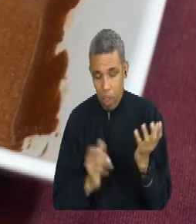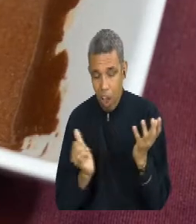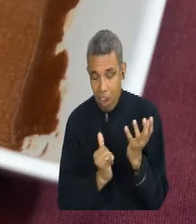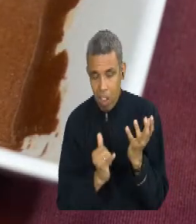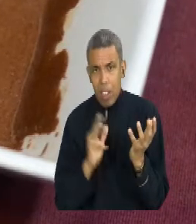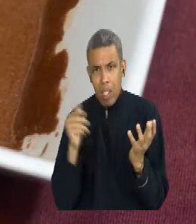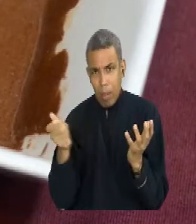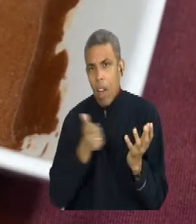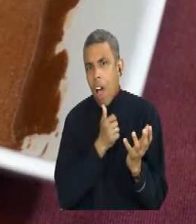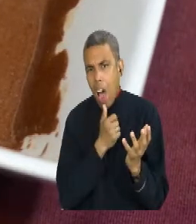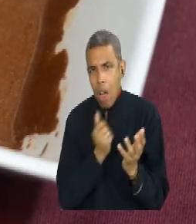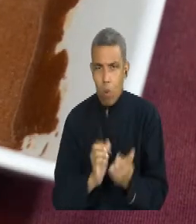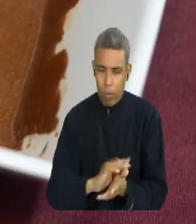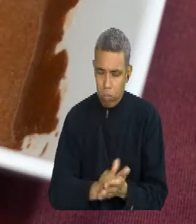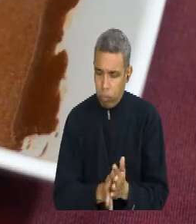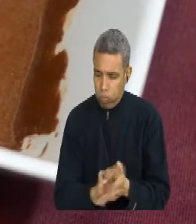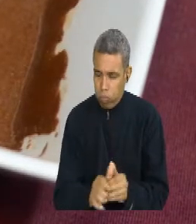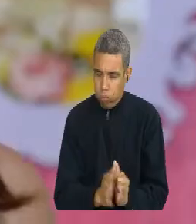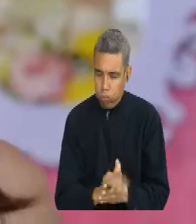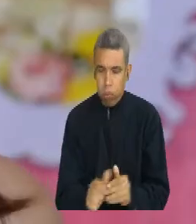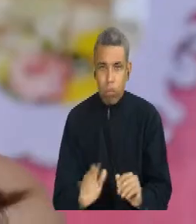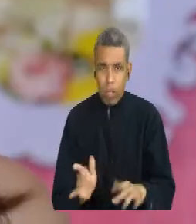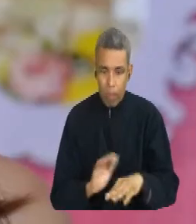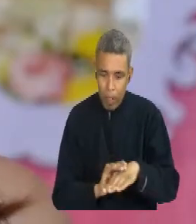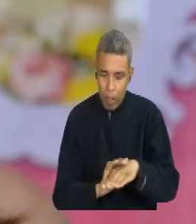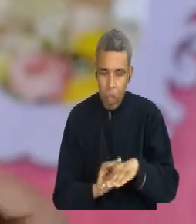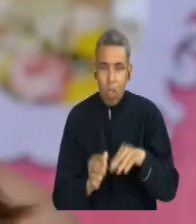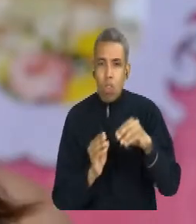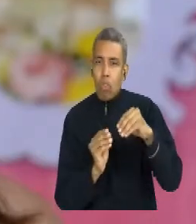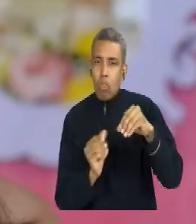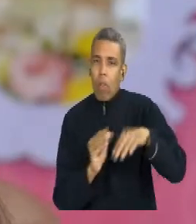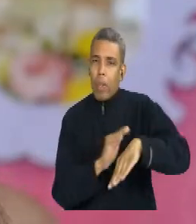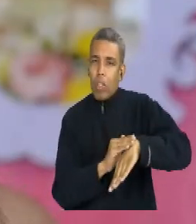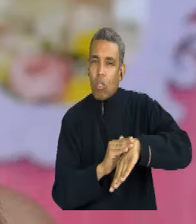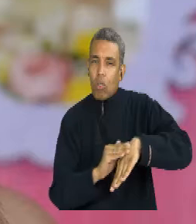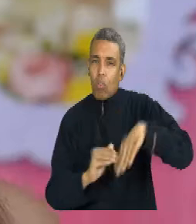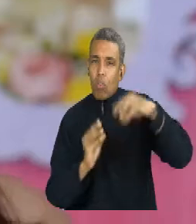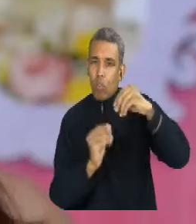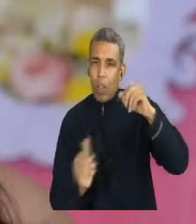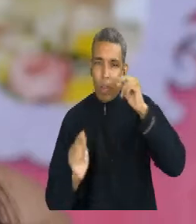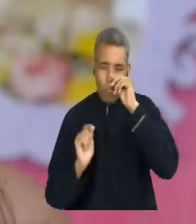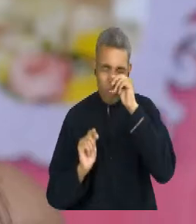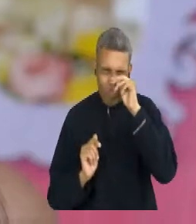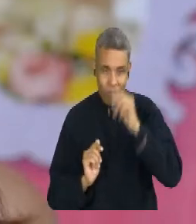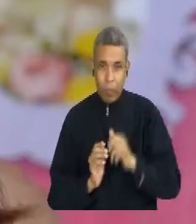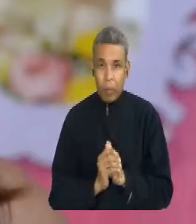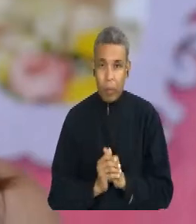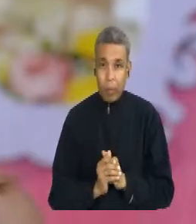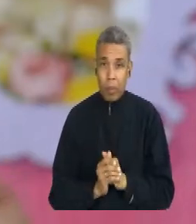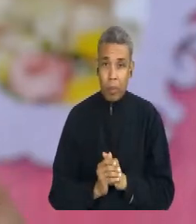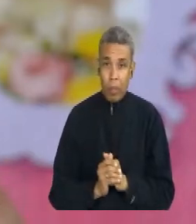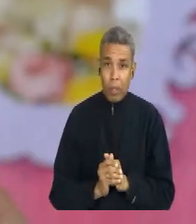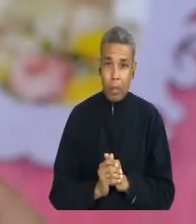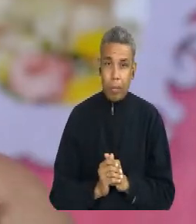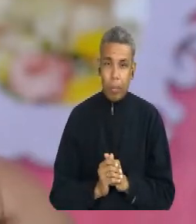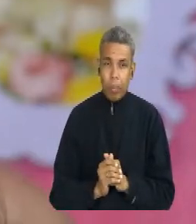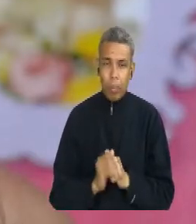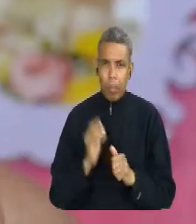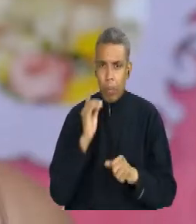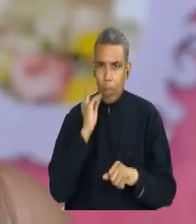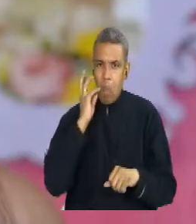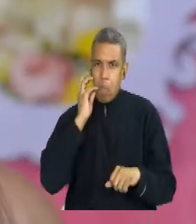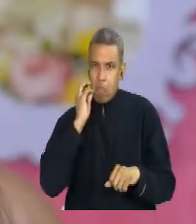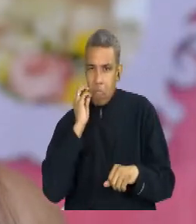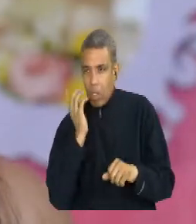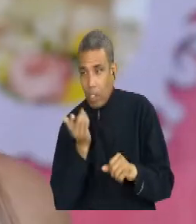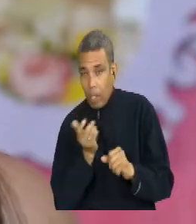a disminuir la apariencia de los poros abiertos y también disminuye la irritación y el envejecimiento del rostro. Por